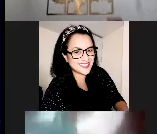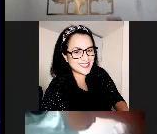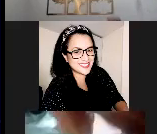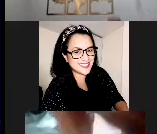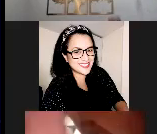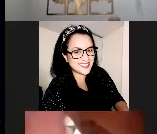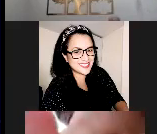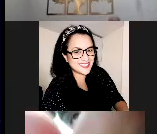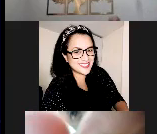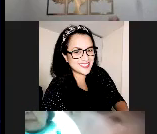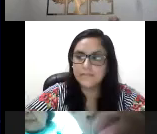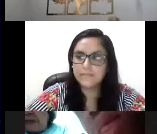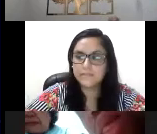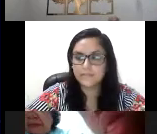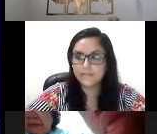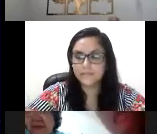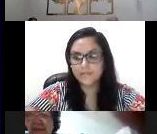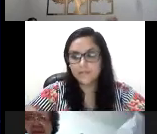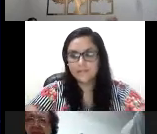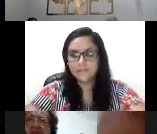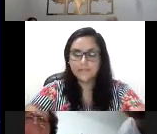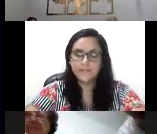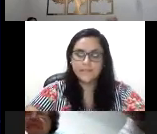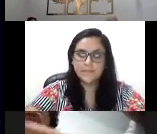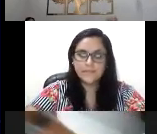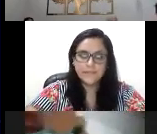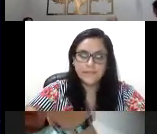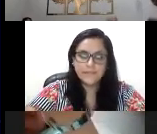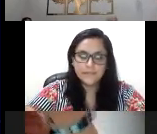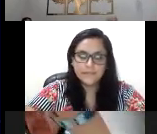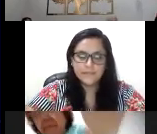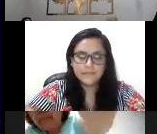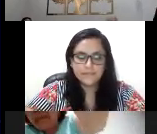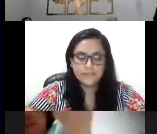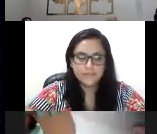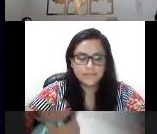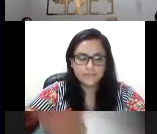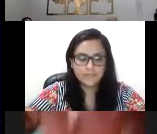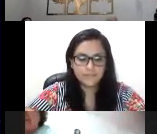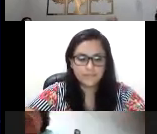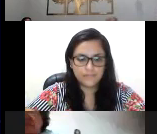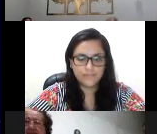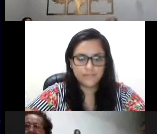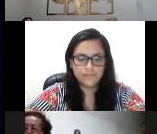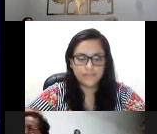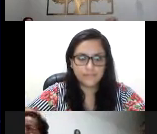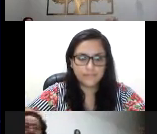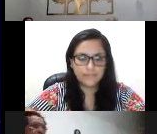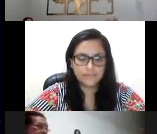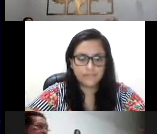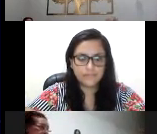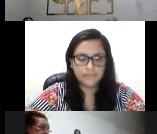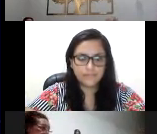postura en este caso, ¿no? La postura es importantísimo para tener en cuenta cómo se ejecuta una actividad respiratoria. Dentro de ello los brazos juegan un